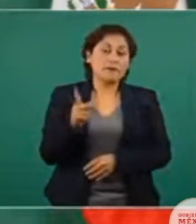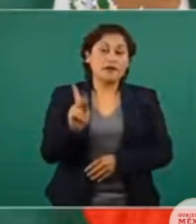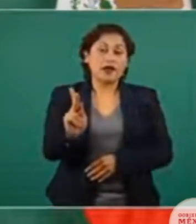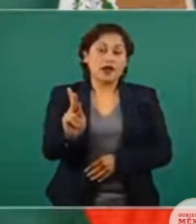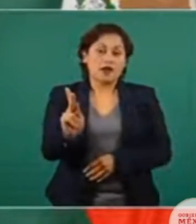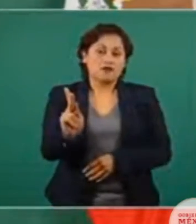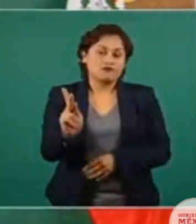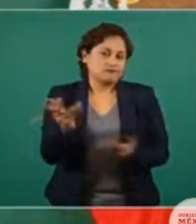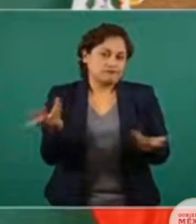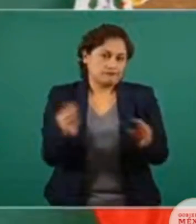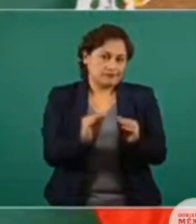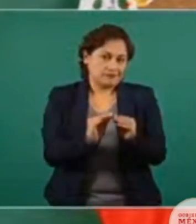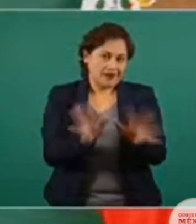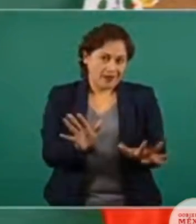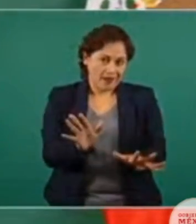el apoyo